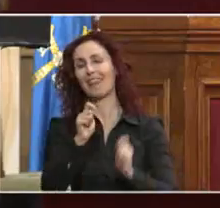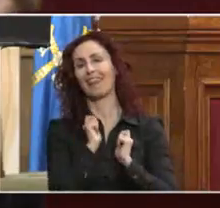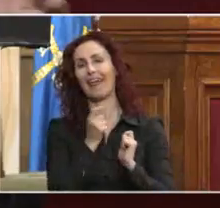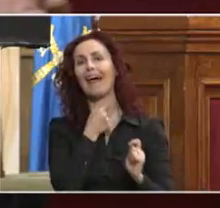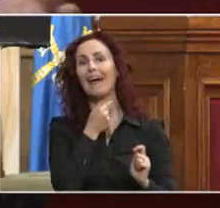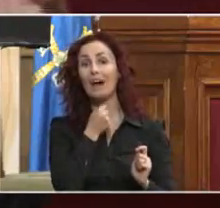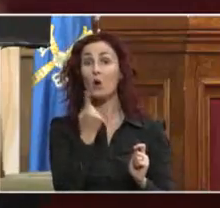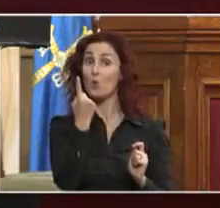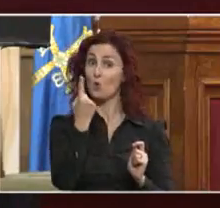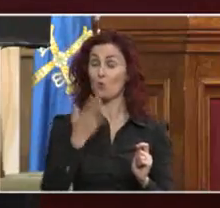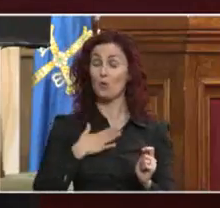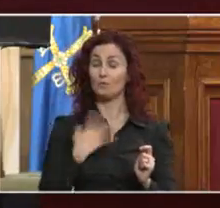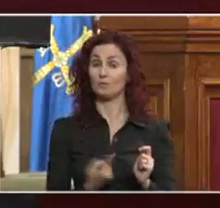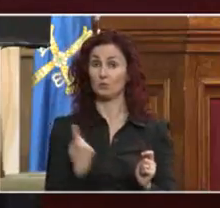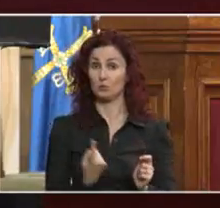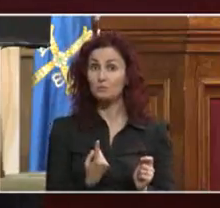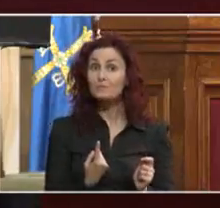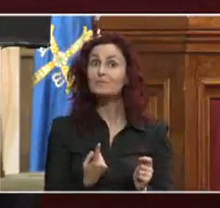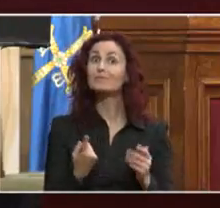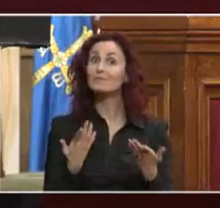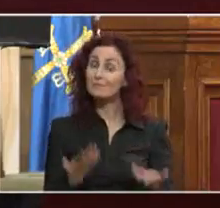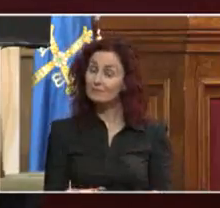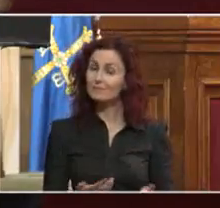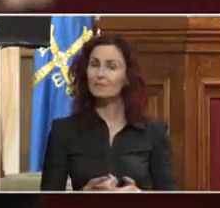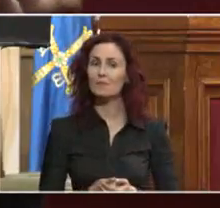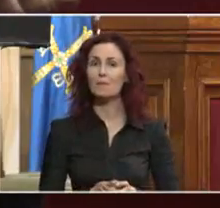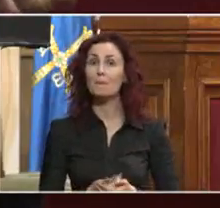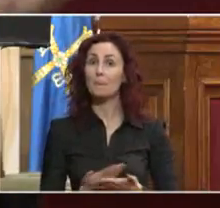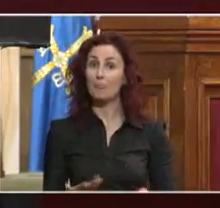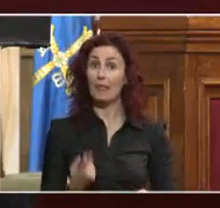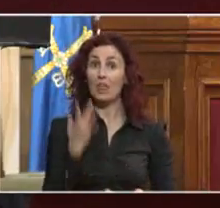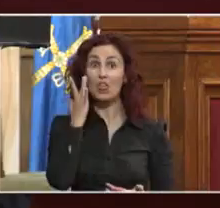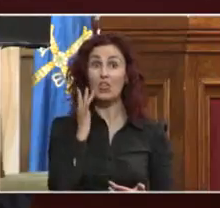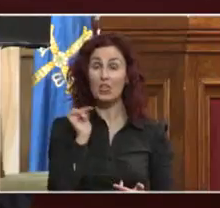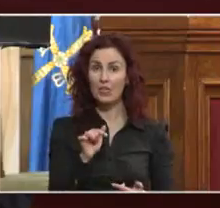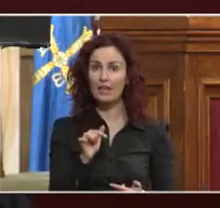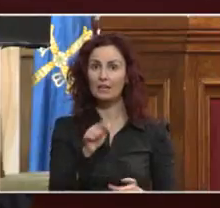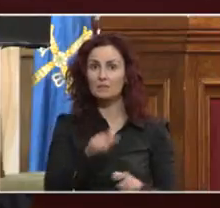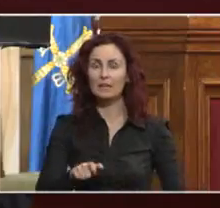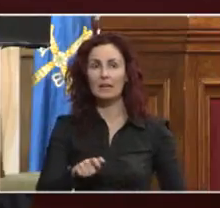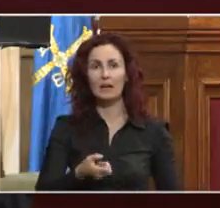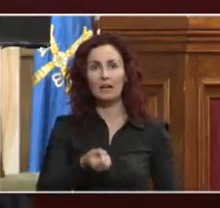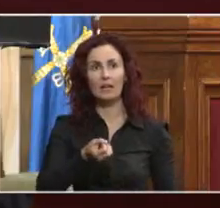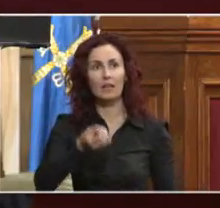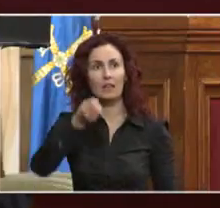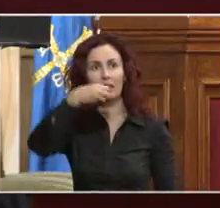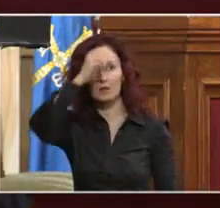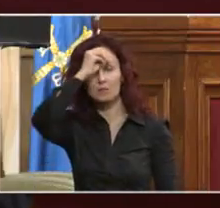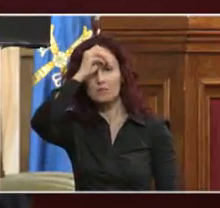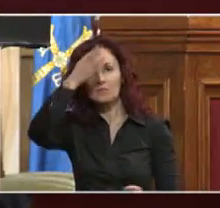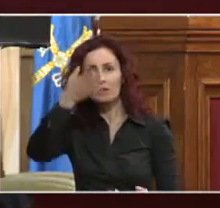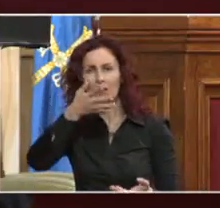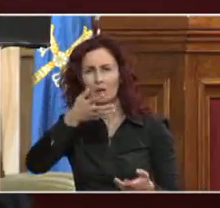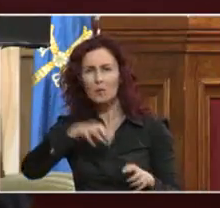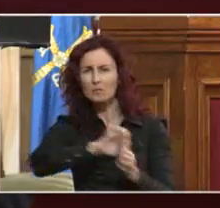Uno era el de Luthier, que alguien dijo, tráiganlo, qué sé yo. Y ese día, si la gente no tenía idea, habían estado peleándose entre